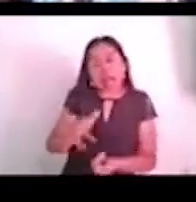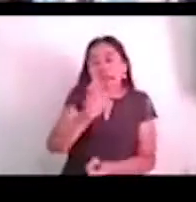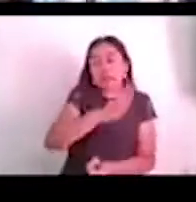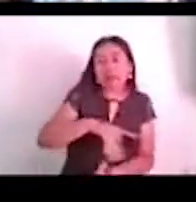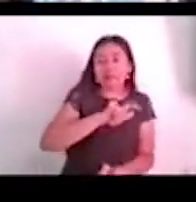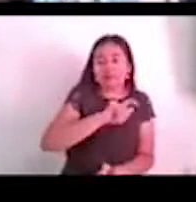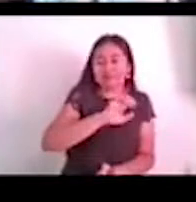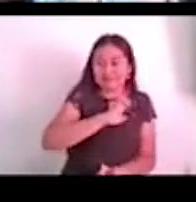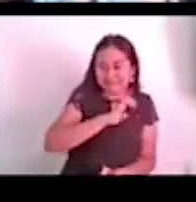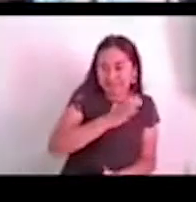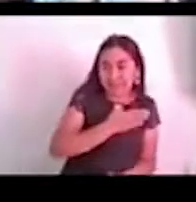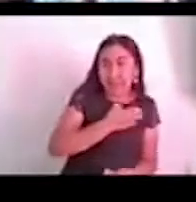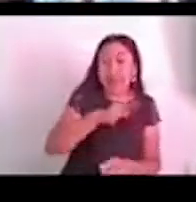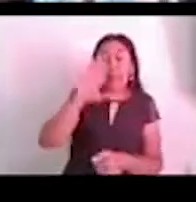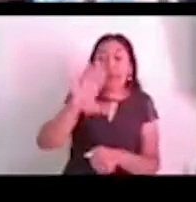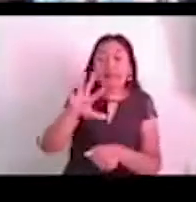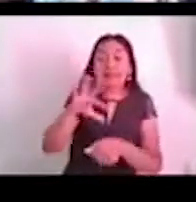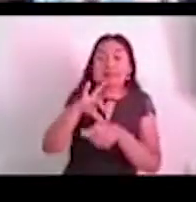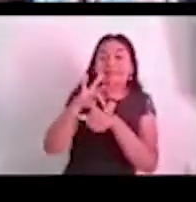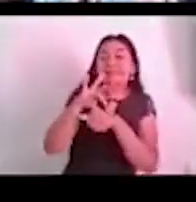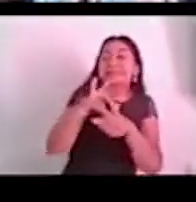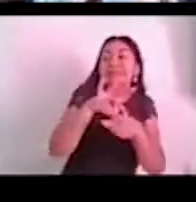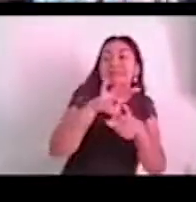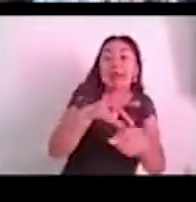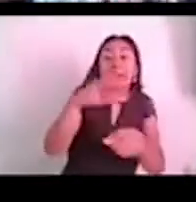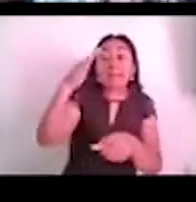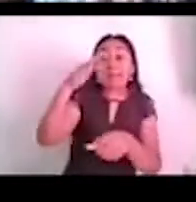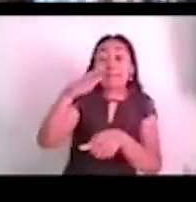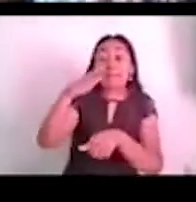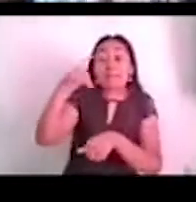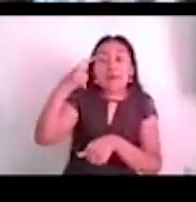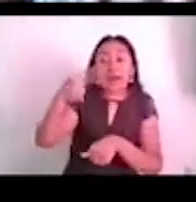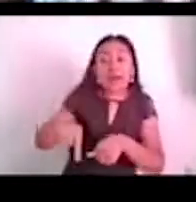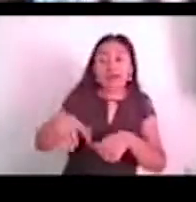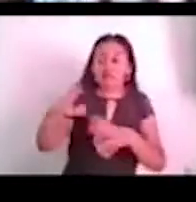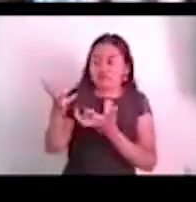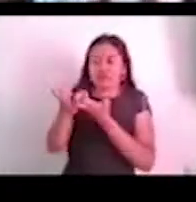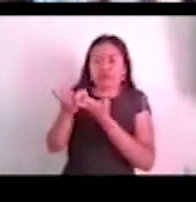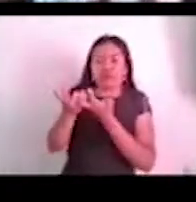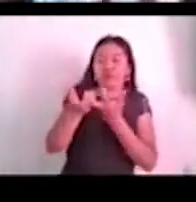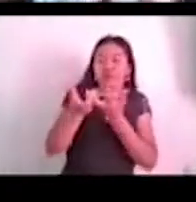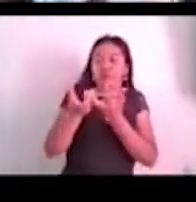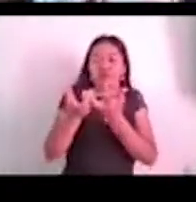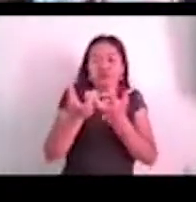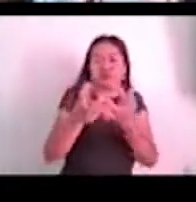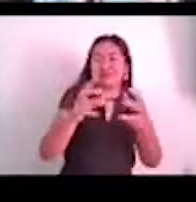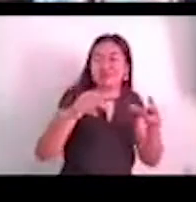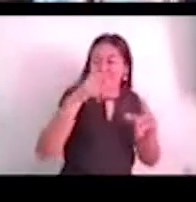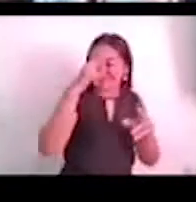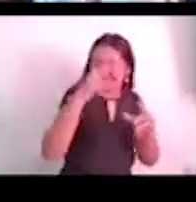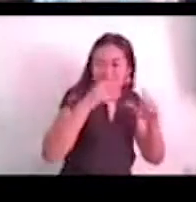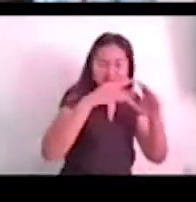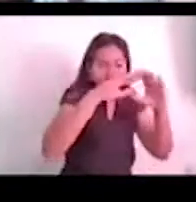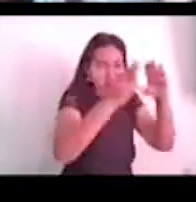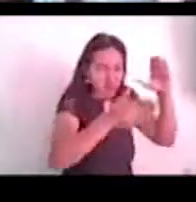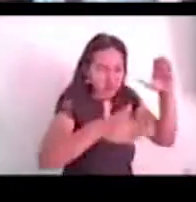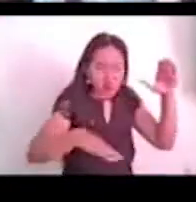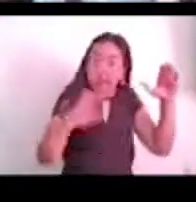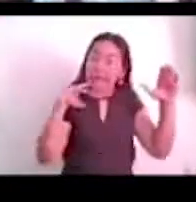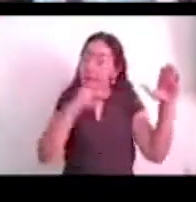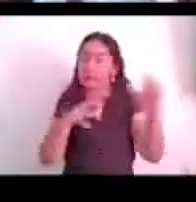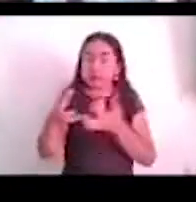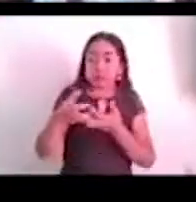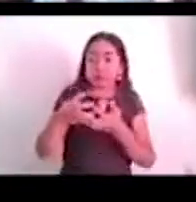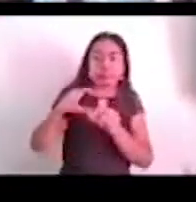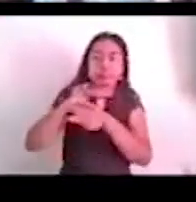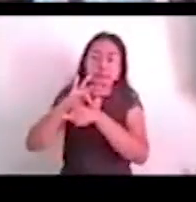para llegar más pronto y a salvo a la cuenca de México. Sí participa, va, porque es la oportunidad